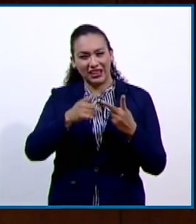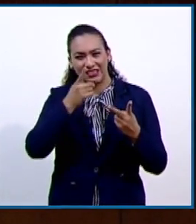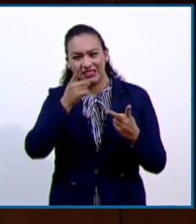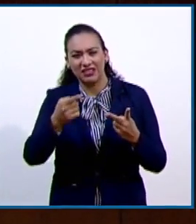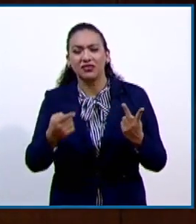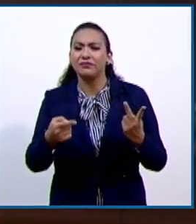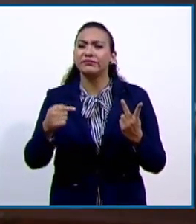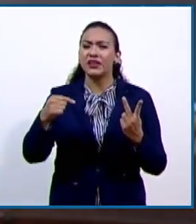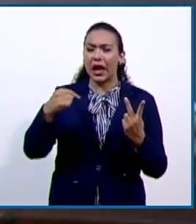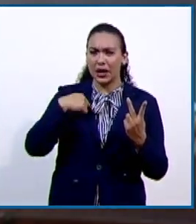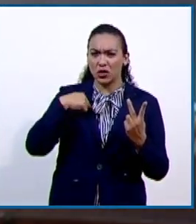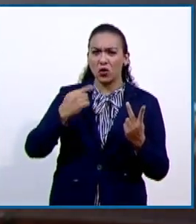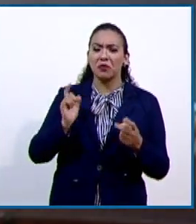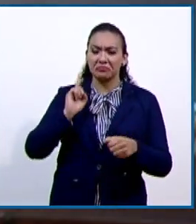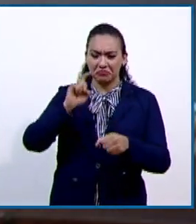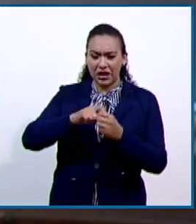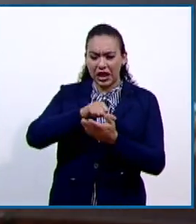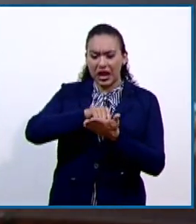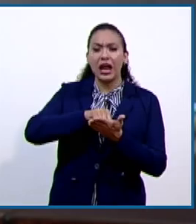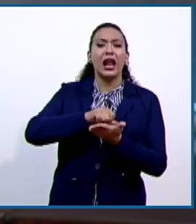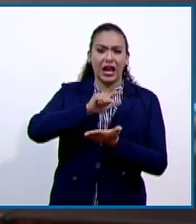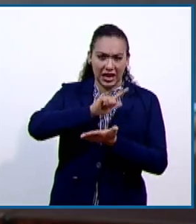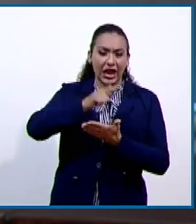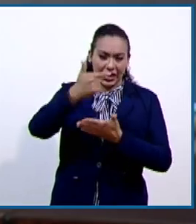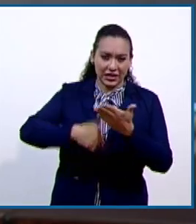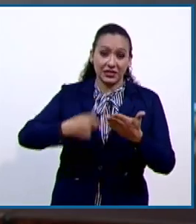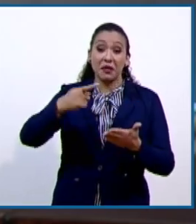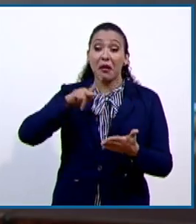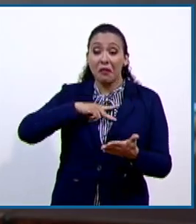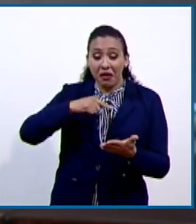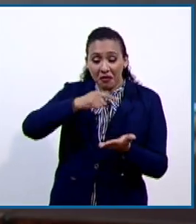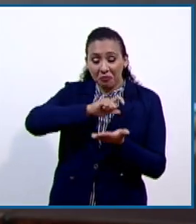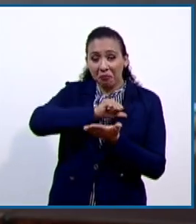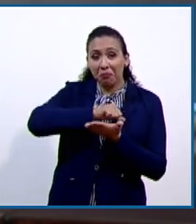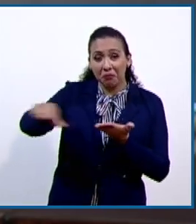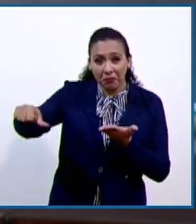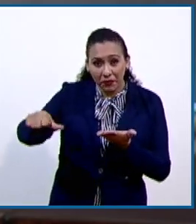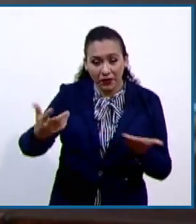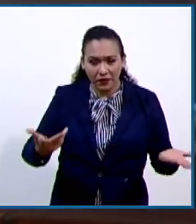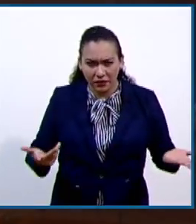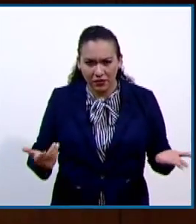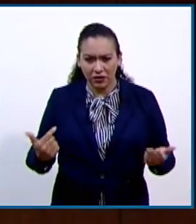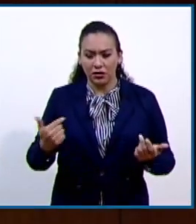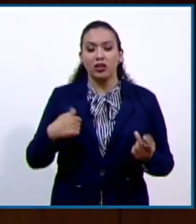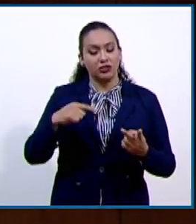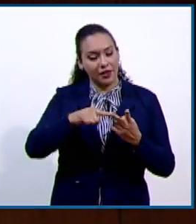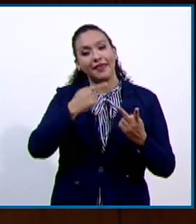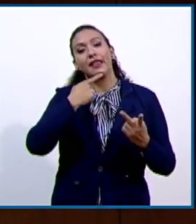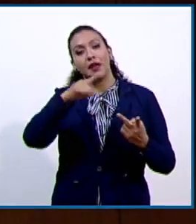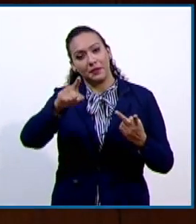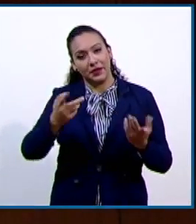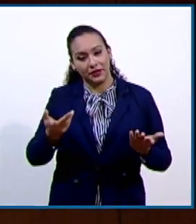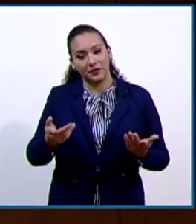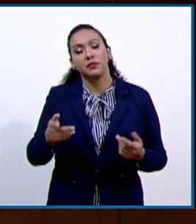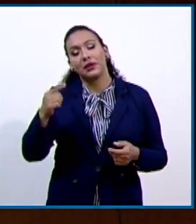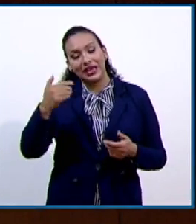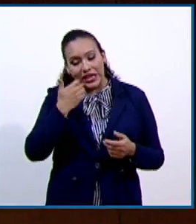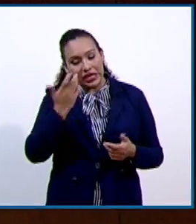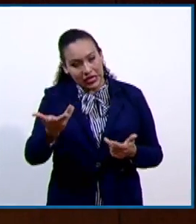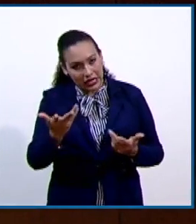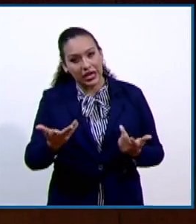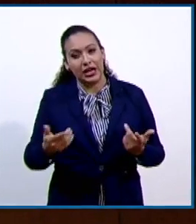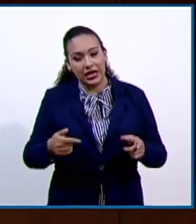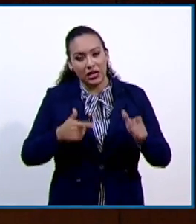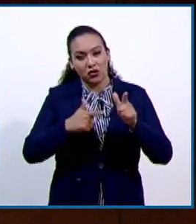su exclusión de la lista de los aspirantes que cumplieron con los requisitos de ley para continuar en el proceso de selección de candidatos